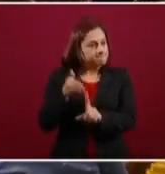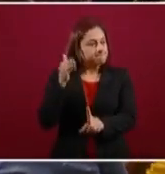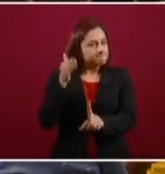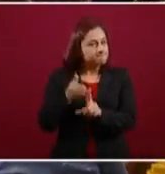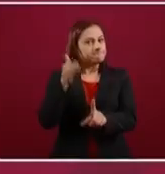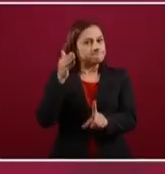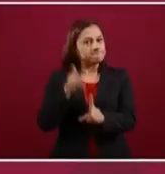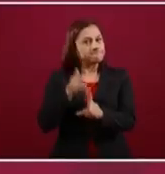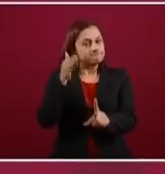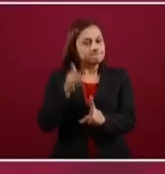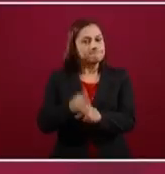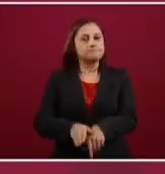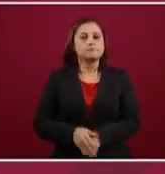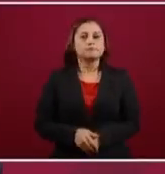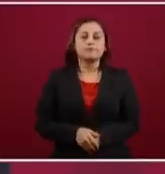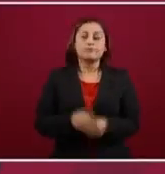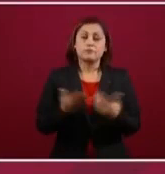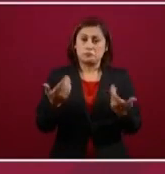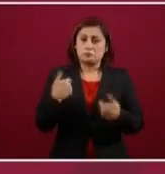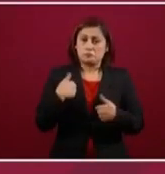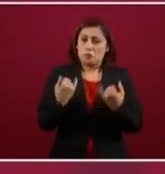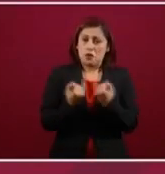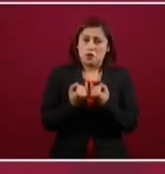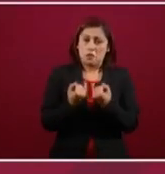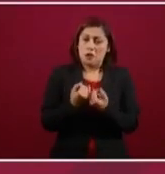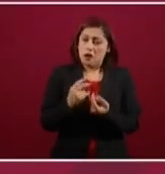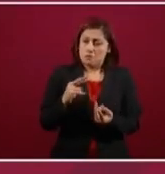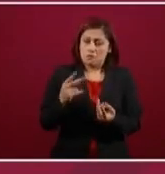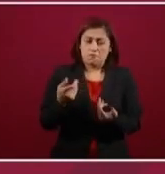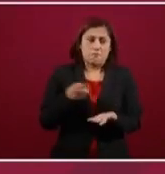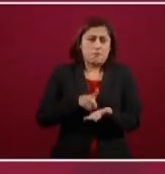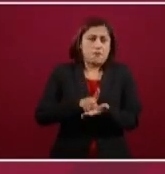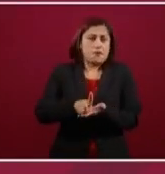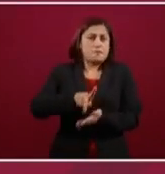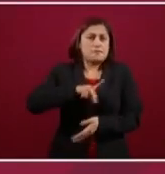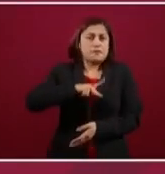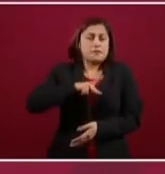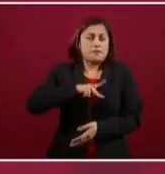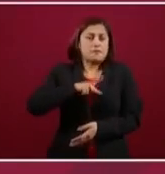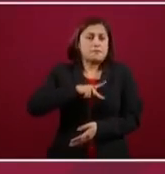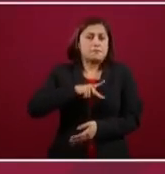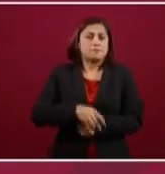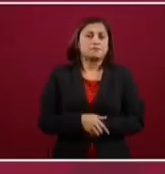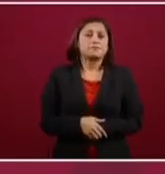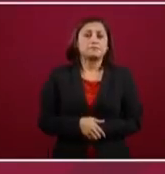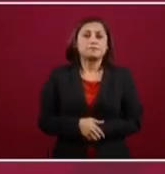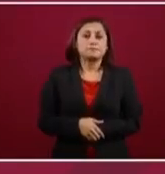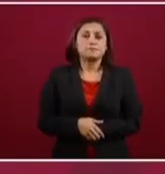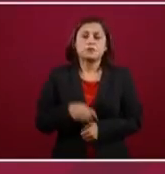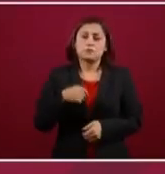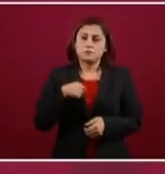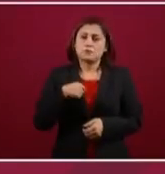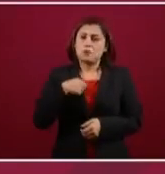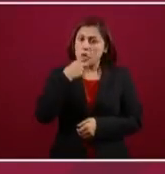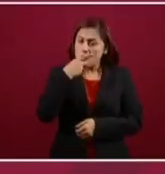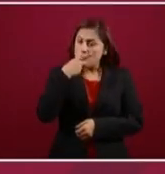yo también tengo derecho, ¿no?, a subrayar.